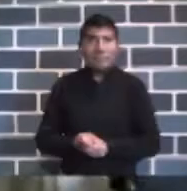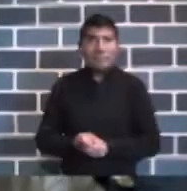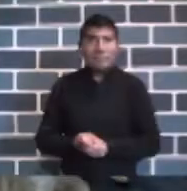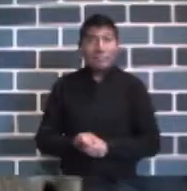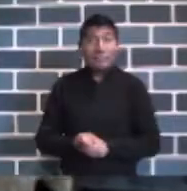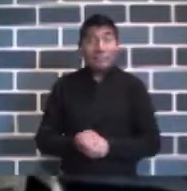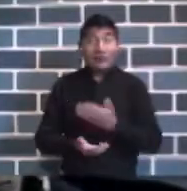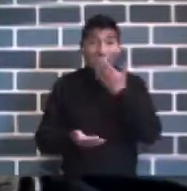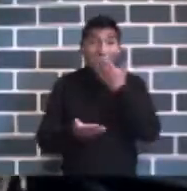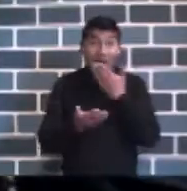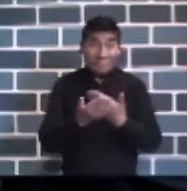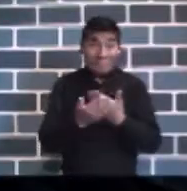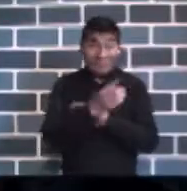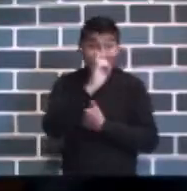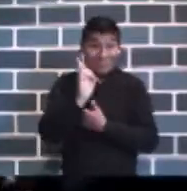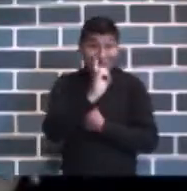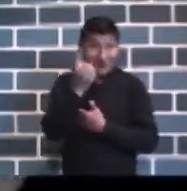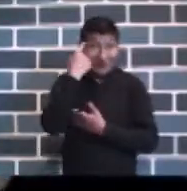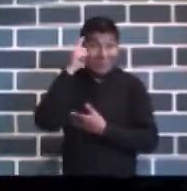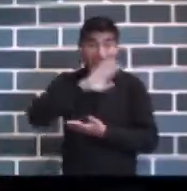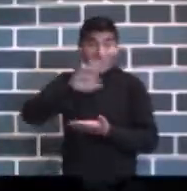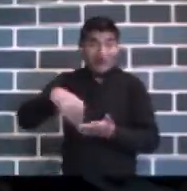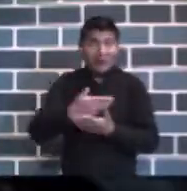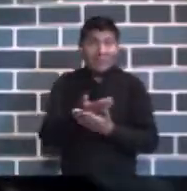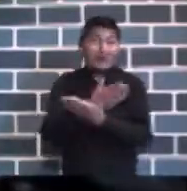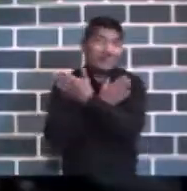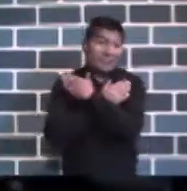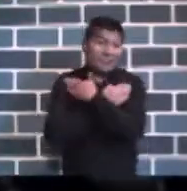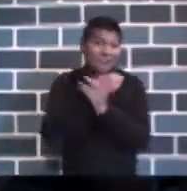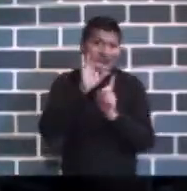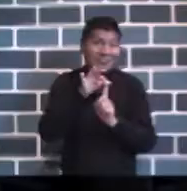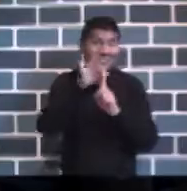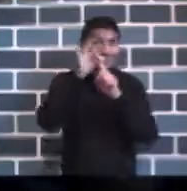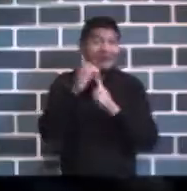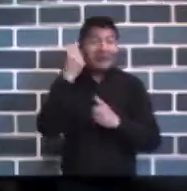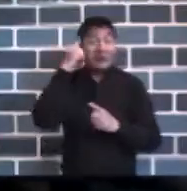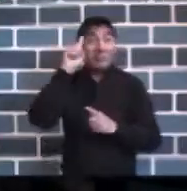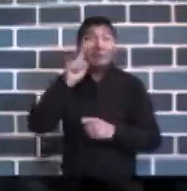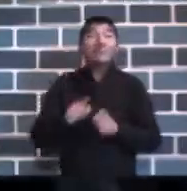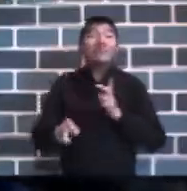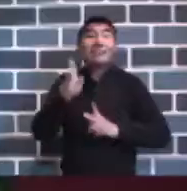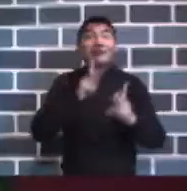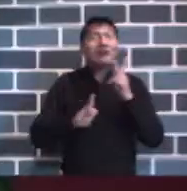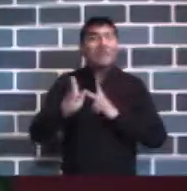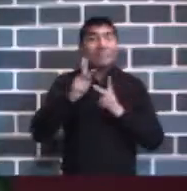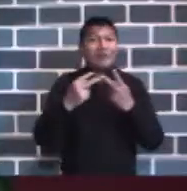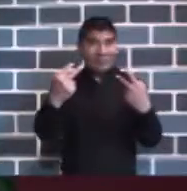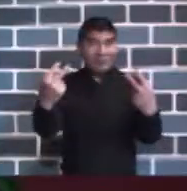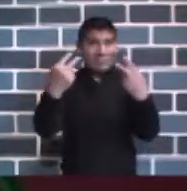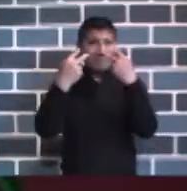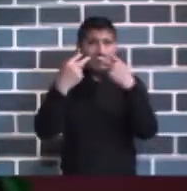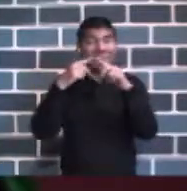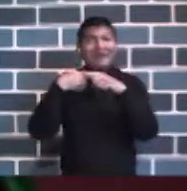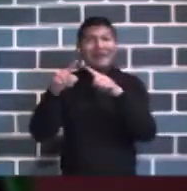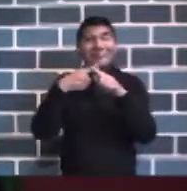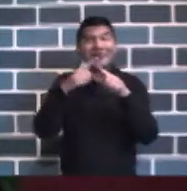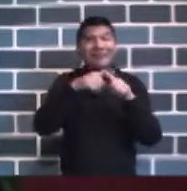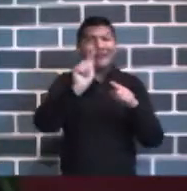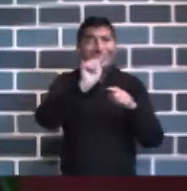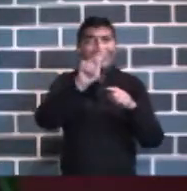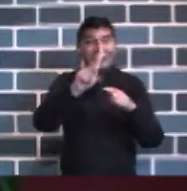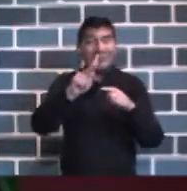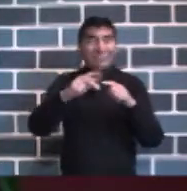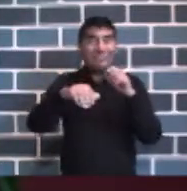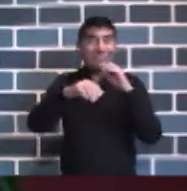buen domingo para todos un saludo especial para quienes nos siguen por los distintos medios de